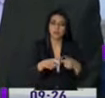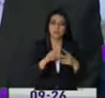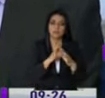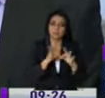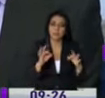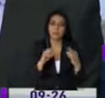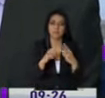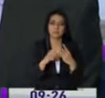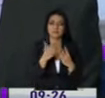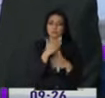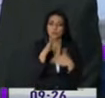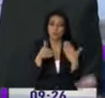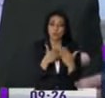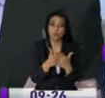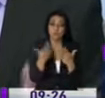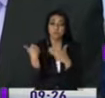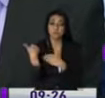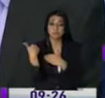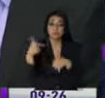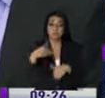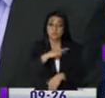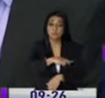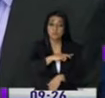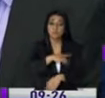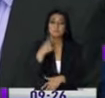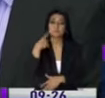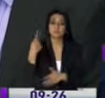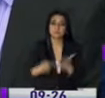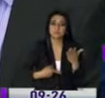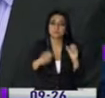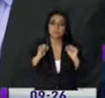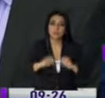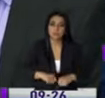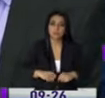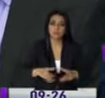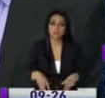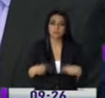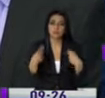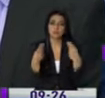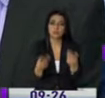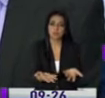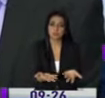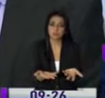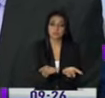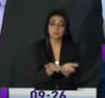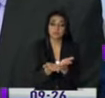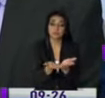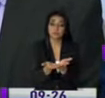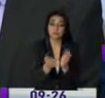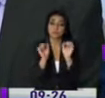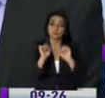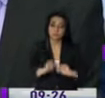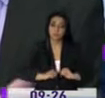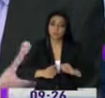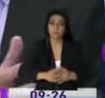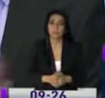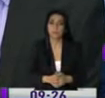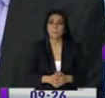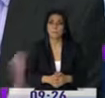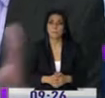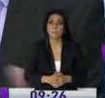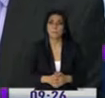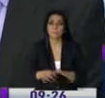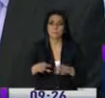sanitario, pluvial, precisamente para poder entregar estos servicios en